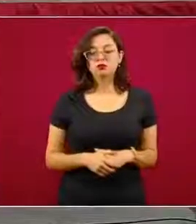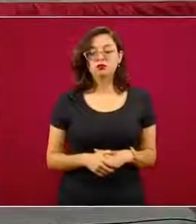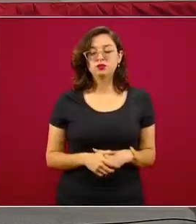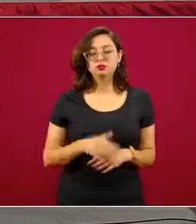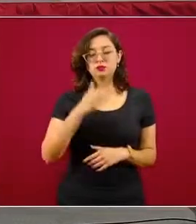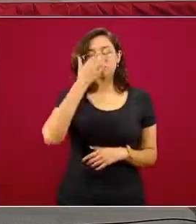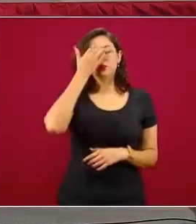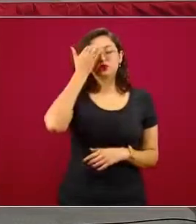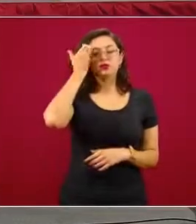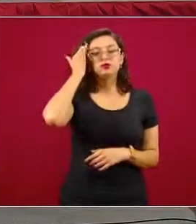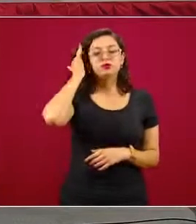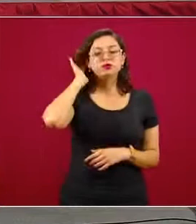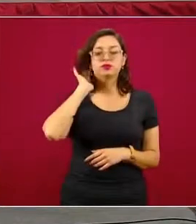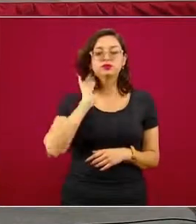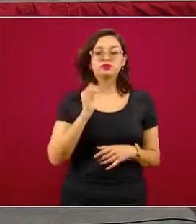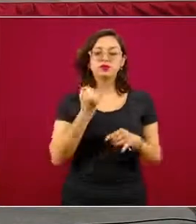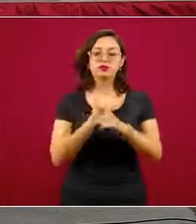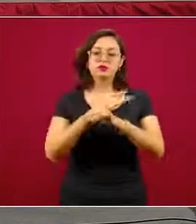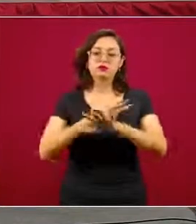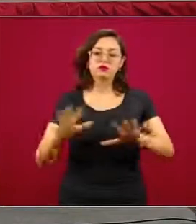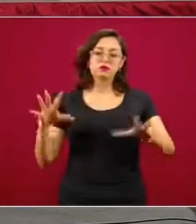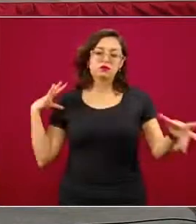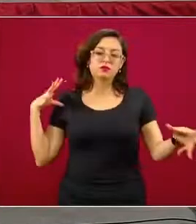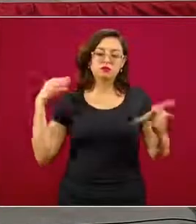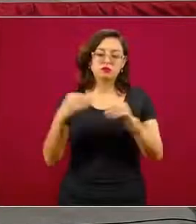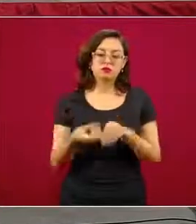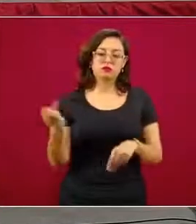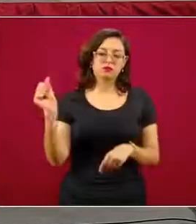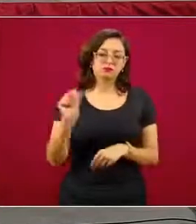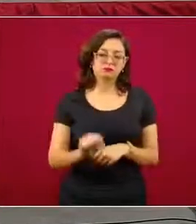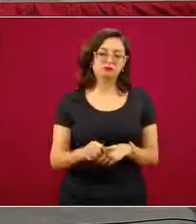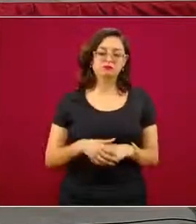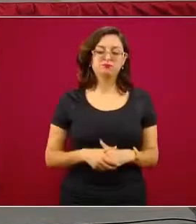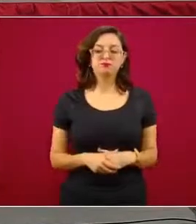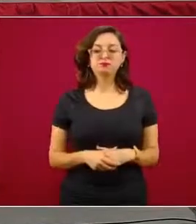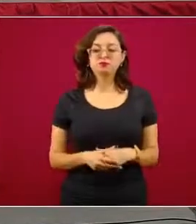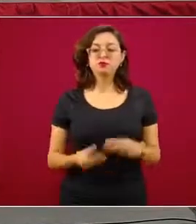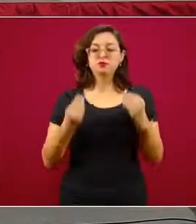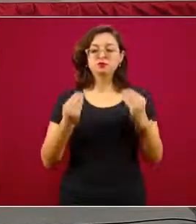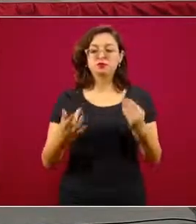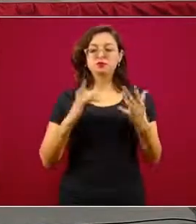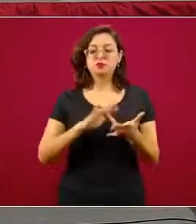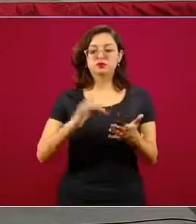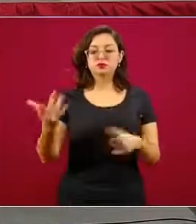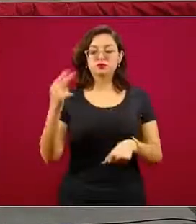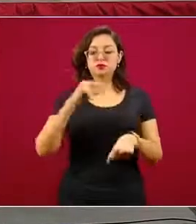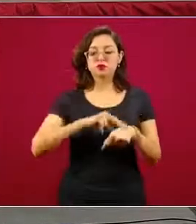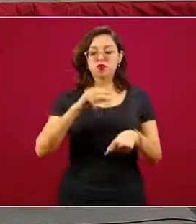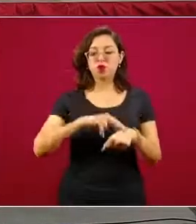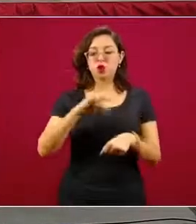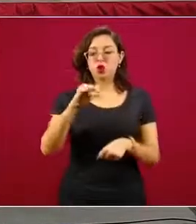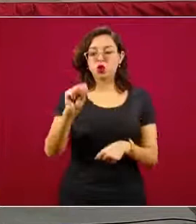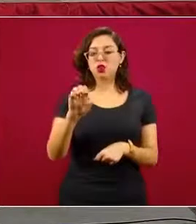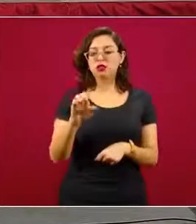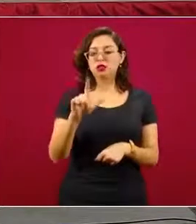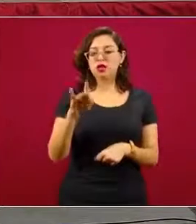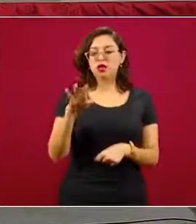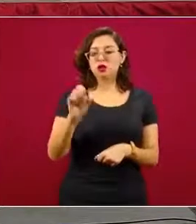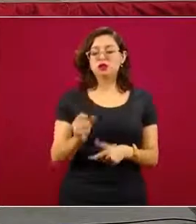Sería la actualización para el día de hoy. Muchas gracias. Muchas gracias, doctor José Luis Salomía. Vamos a abrir a preguntas